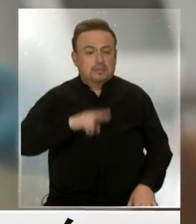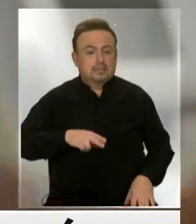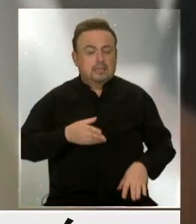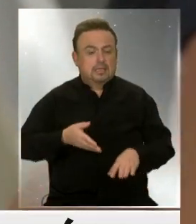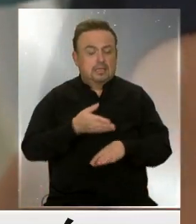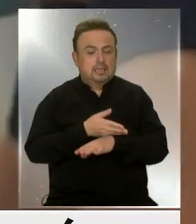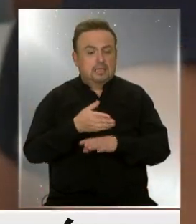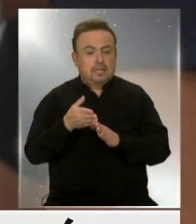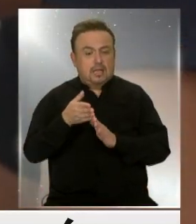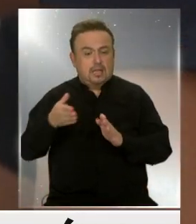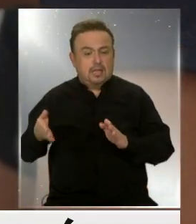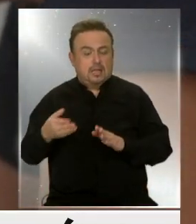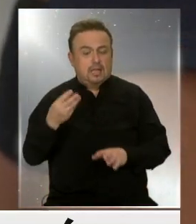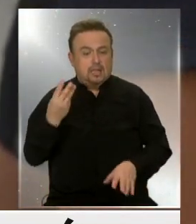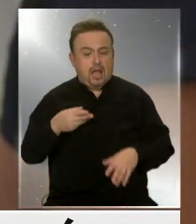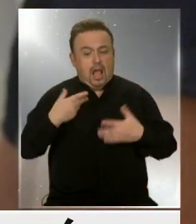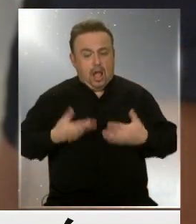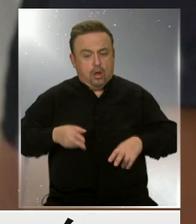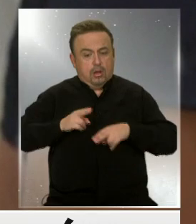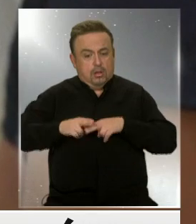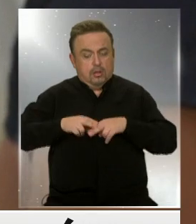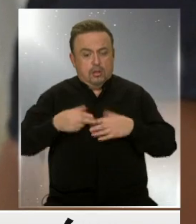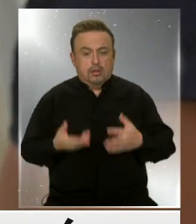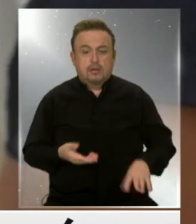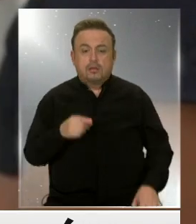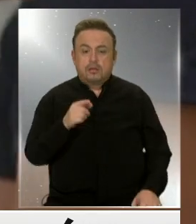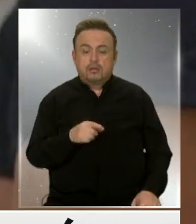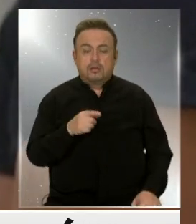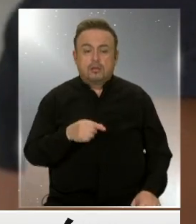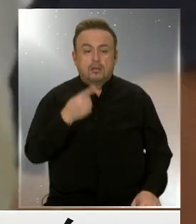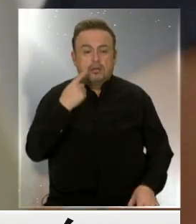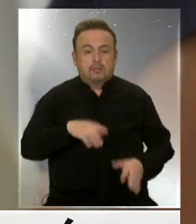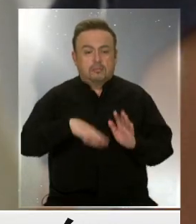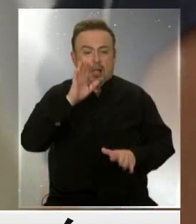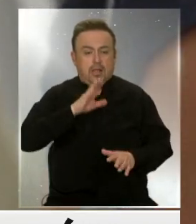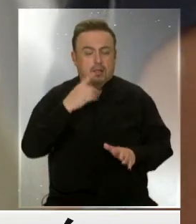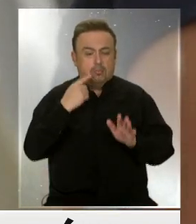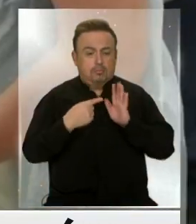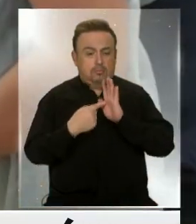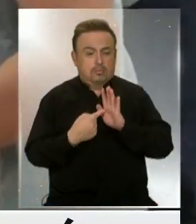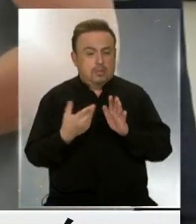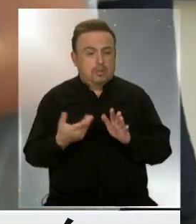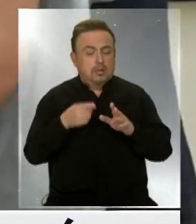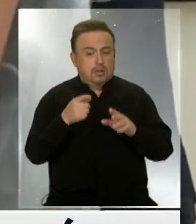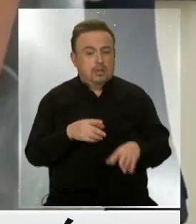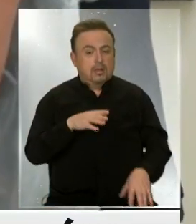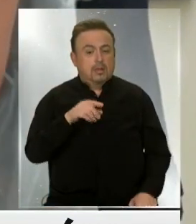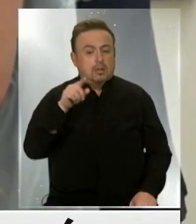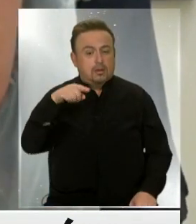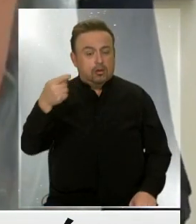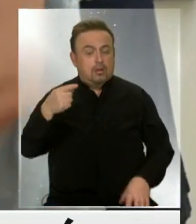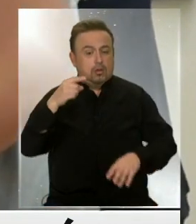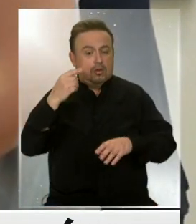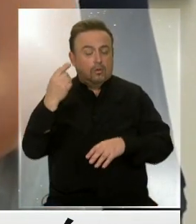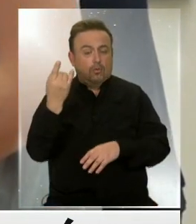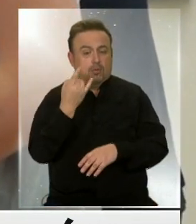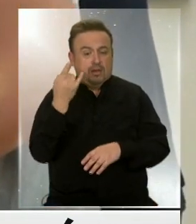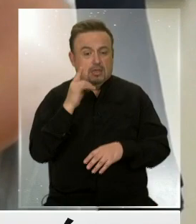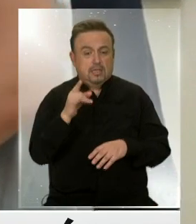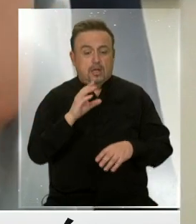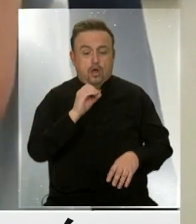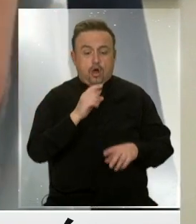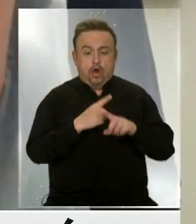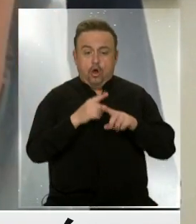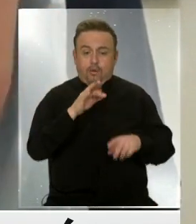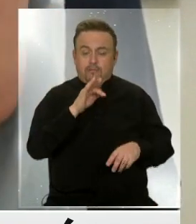la fase 3. Exacto. Y la va a empezar a desarrollar ahora, es cuando es la muestra más masiva. Por eso AstraZeneca y Oxford llaman a la